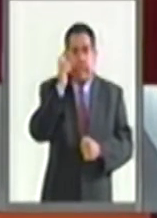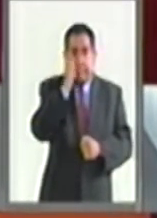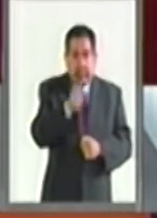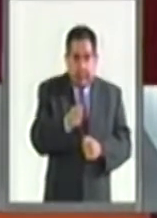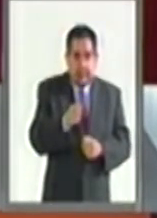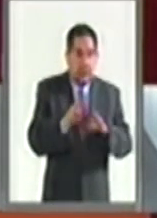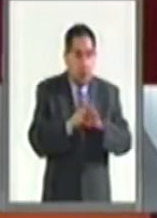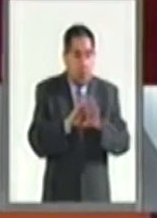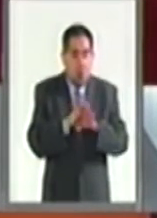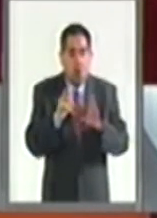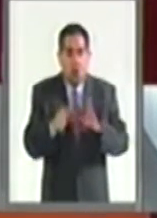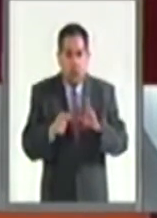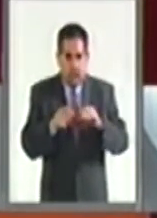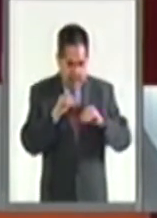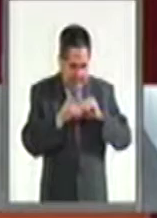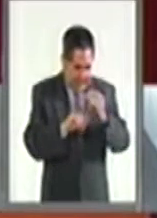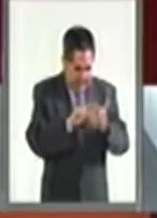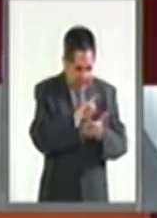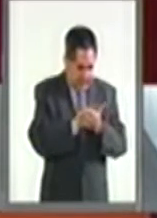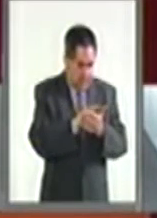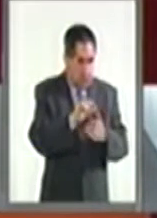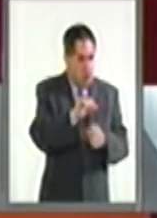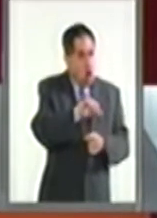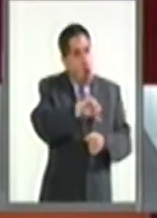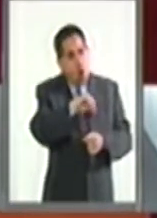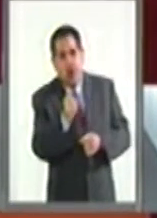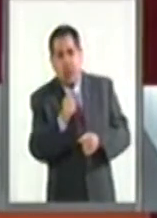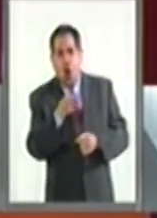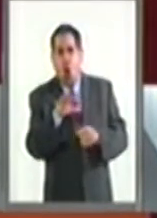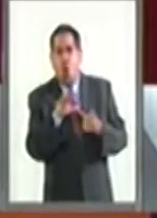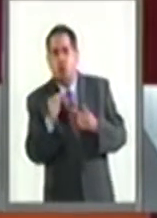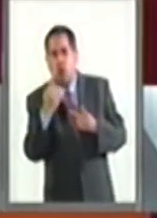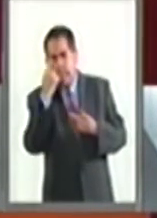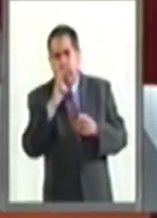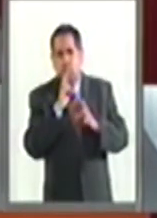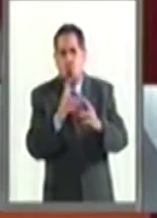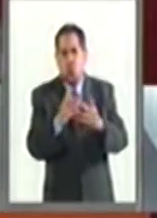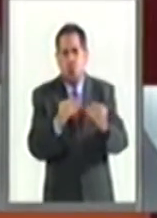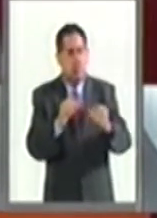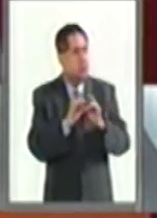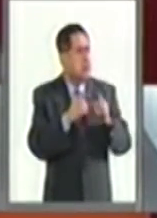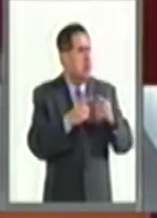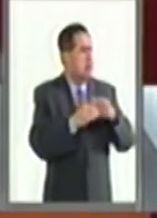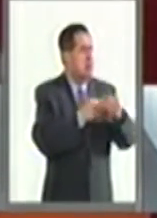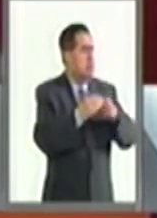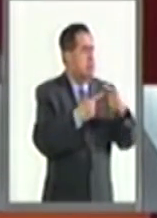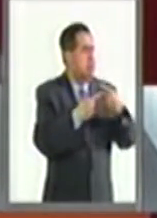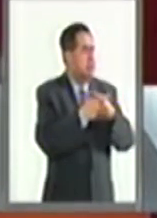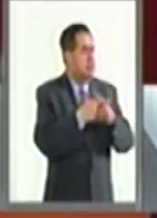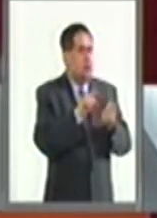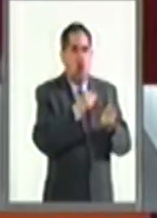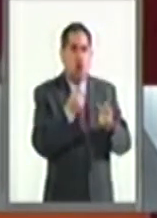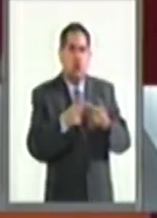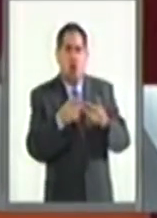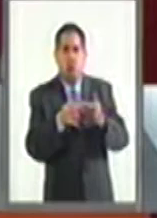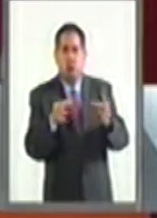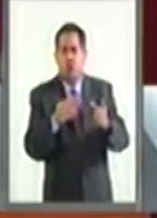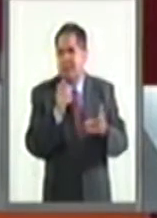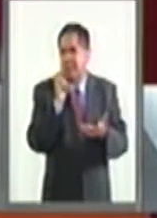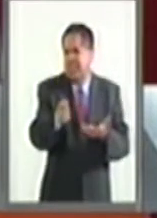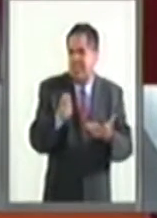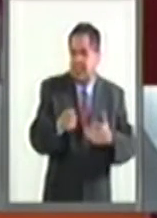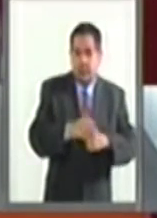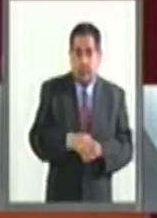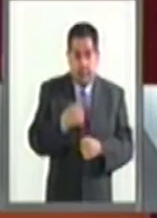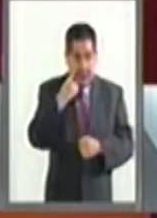necesidad de legislar en materia de mecanismos alternativos de solución de controversias, entendiendo que